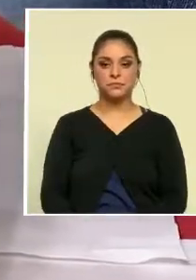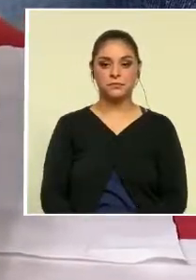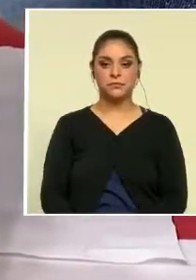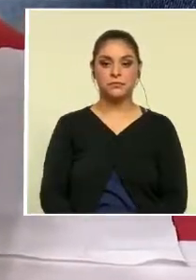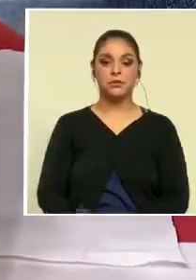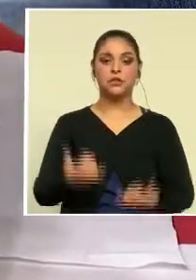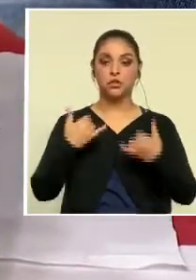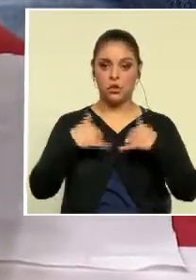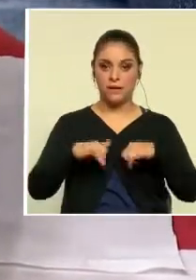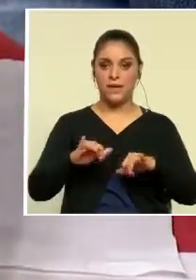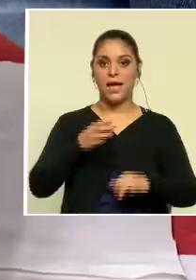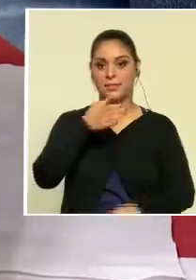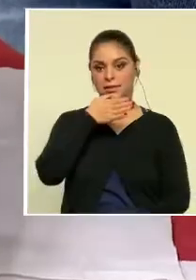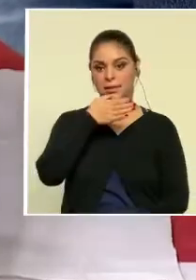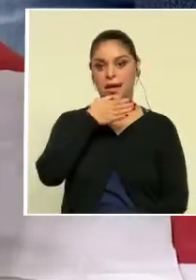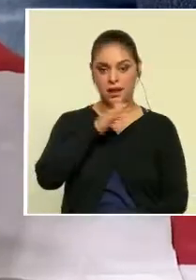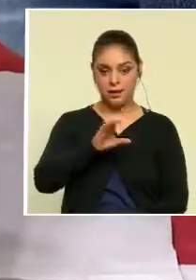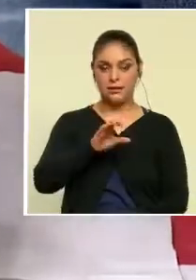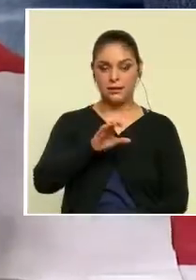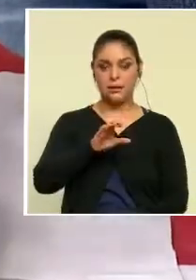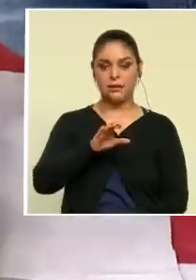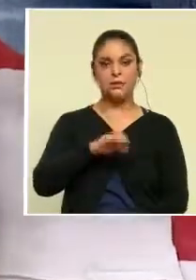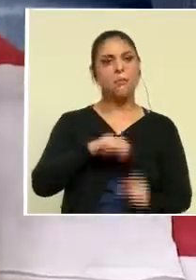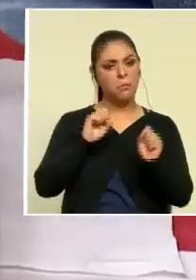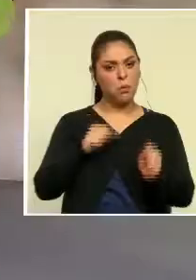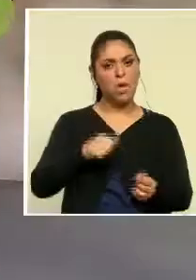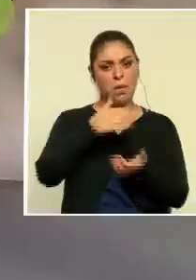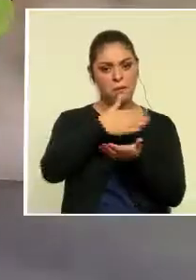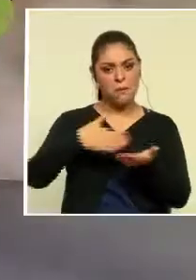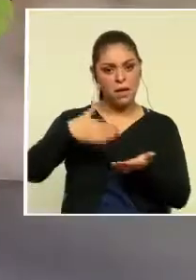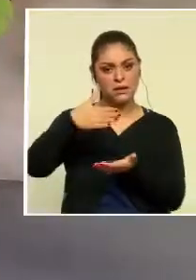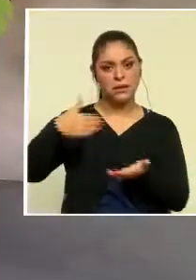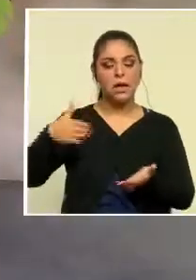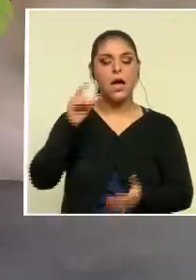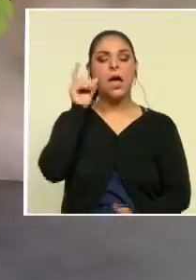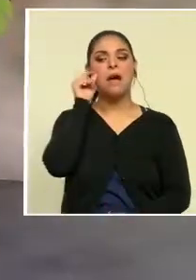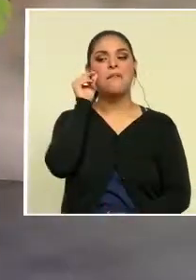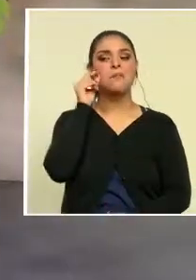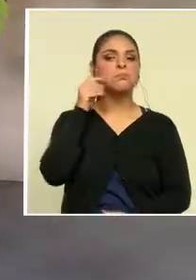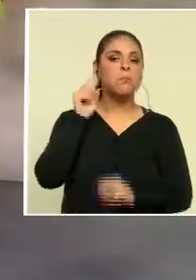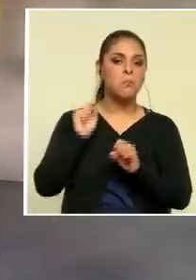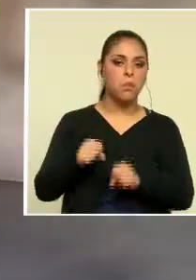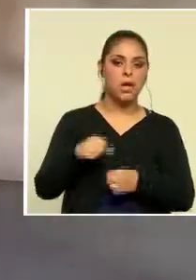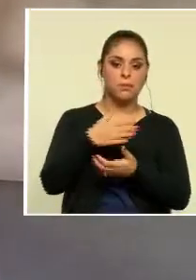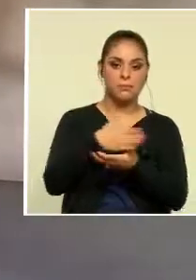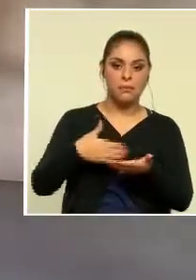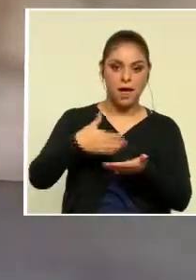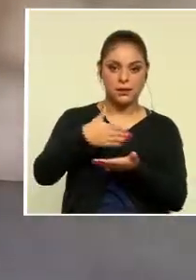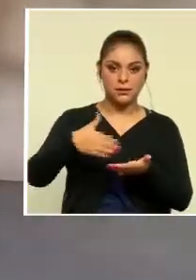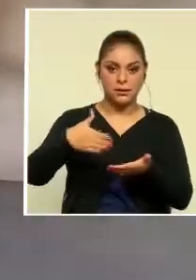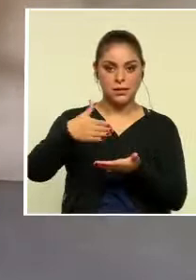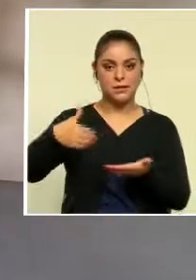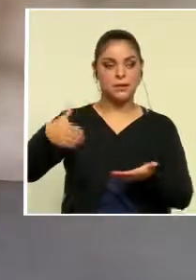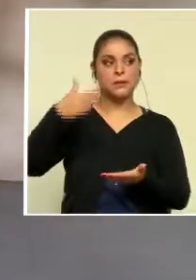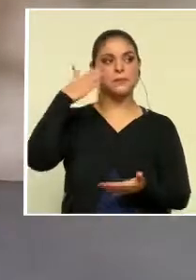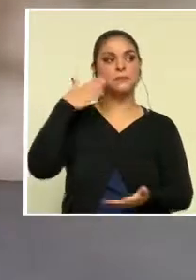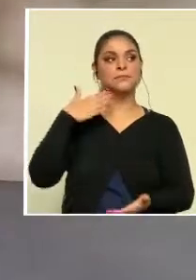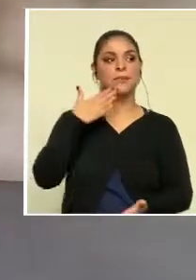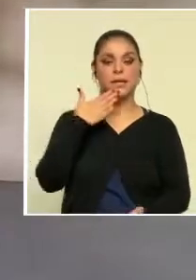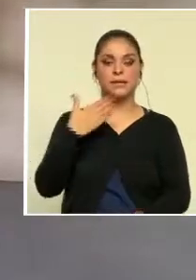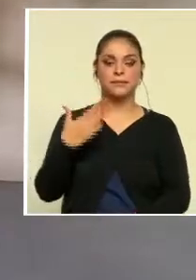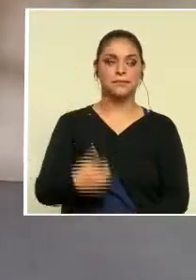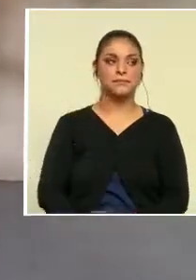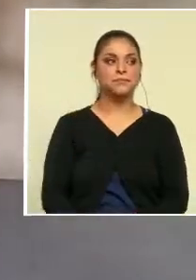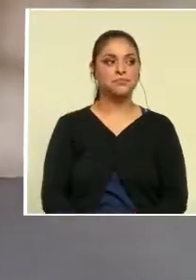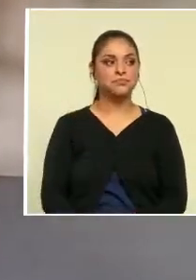está caliente todavía les voy a partir vamos a ver si se puede partir porque todavía gracias compañeros